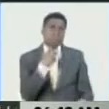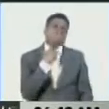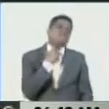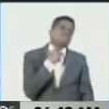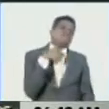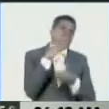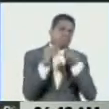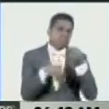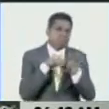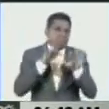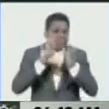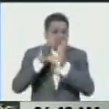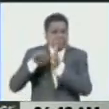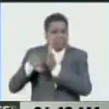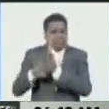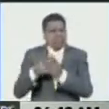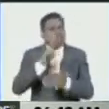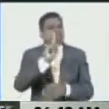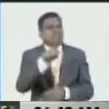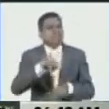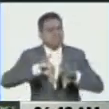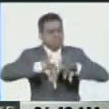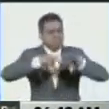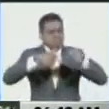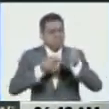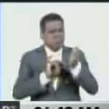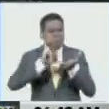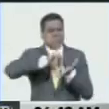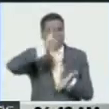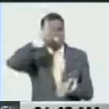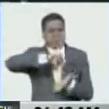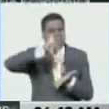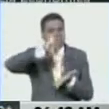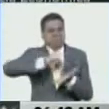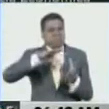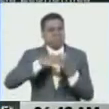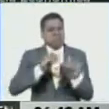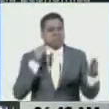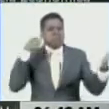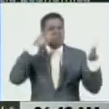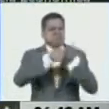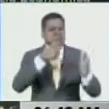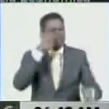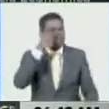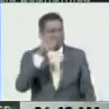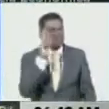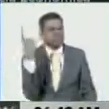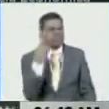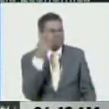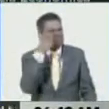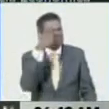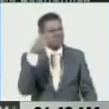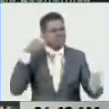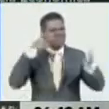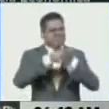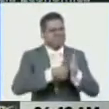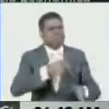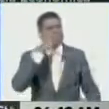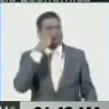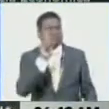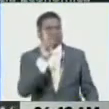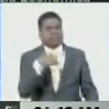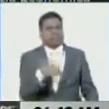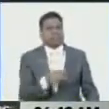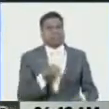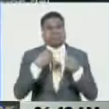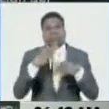generando especulación, generando inflación altísima que golpea al pueblo, y no solamente golpea al pueblo, sino que genera malestar. ¿Y se puede frenar,